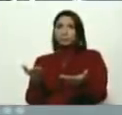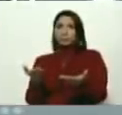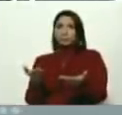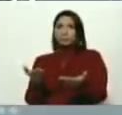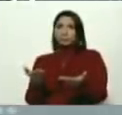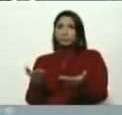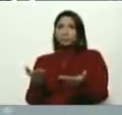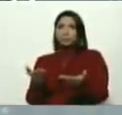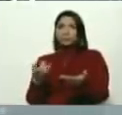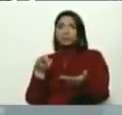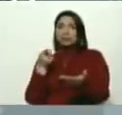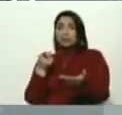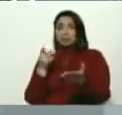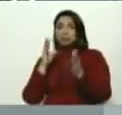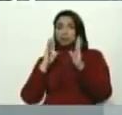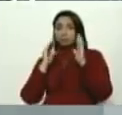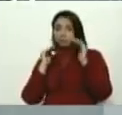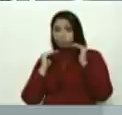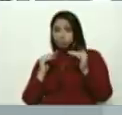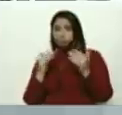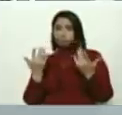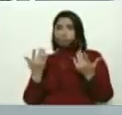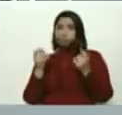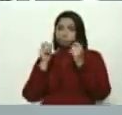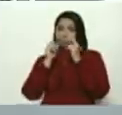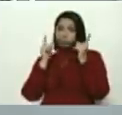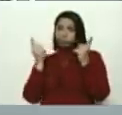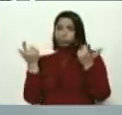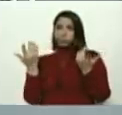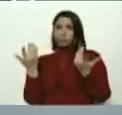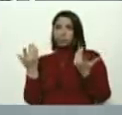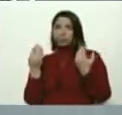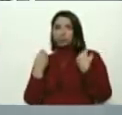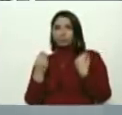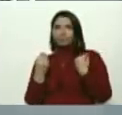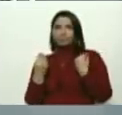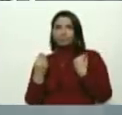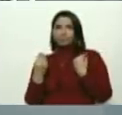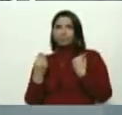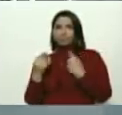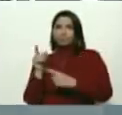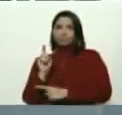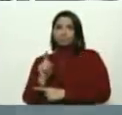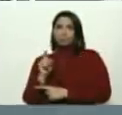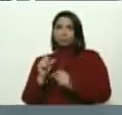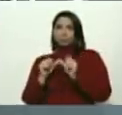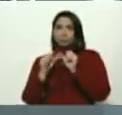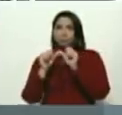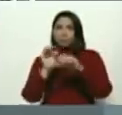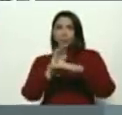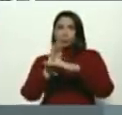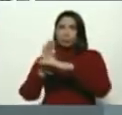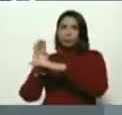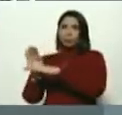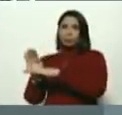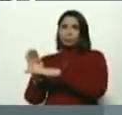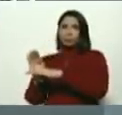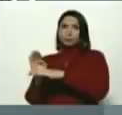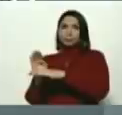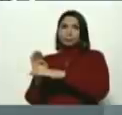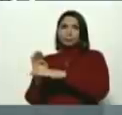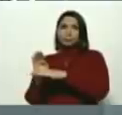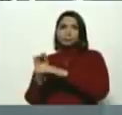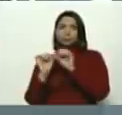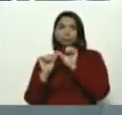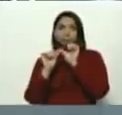eso nos llama la atención de la necesidad de mantener los cuidados, mantener